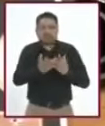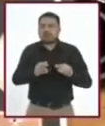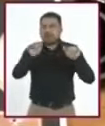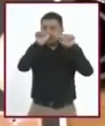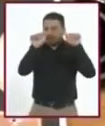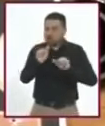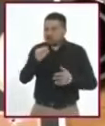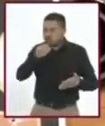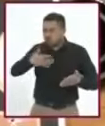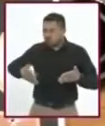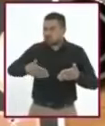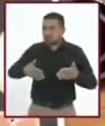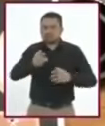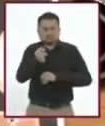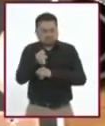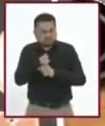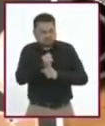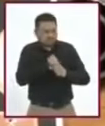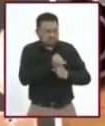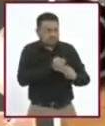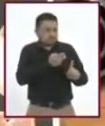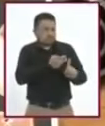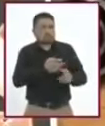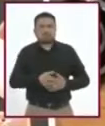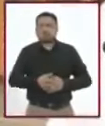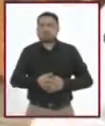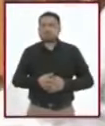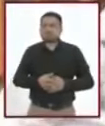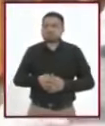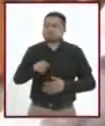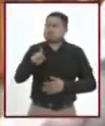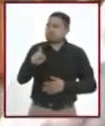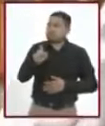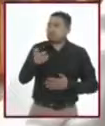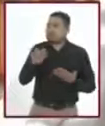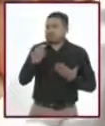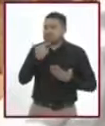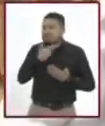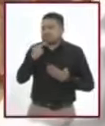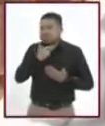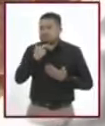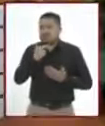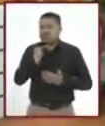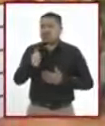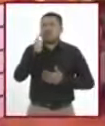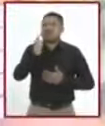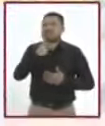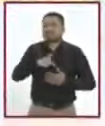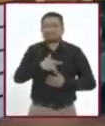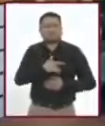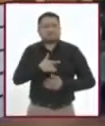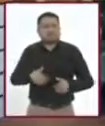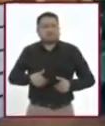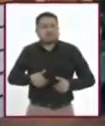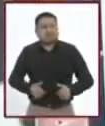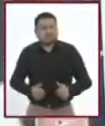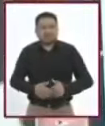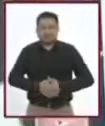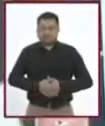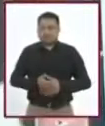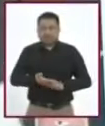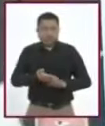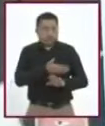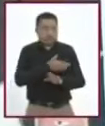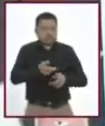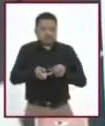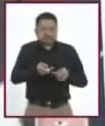de cocinar una investigación. Pepe, date prisa porque alguien muere de hambre. Antes de preparar este